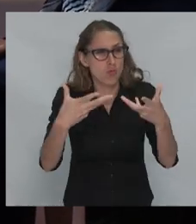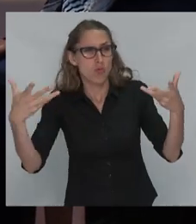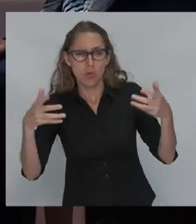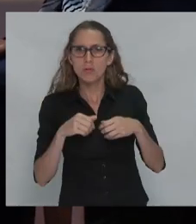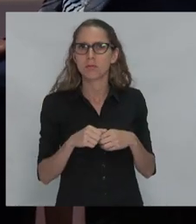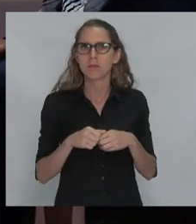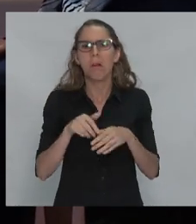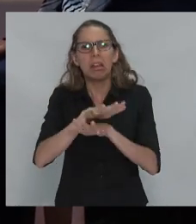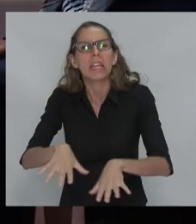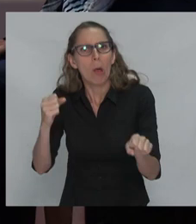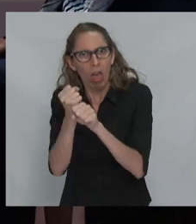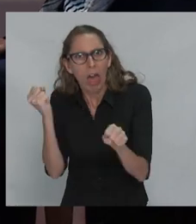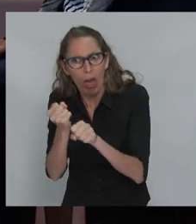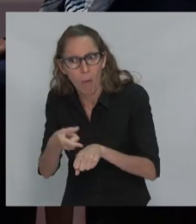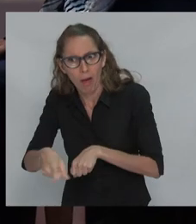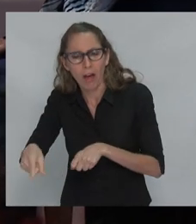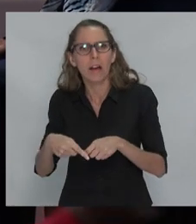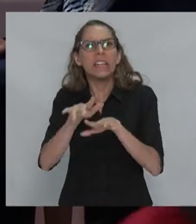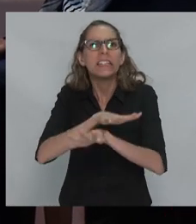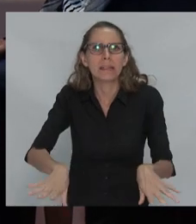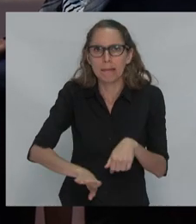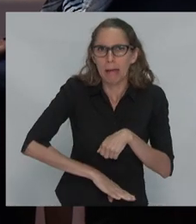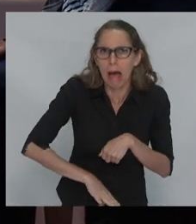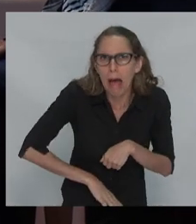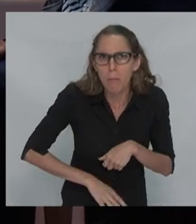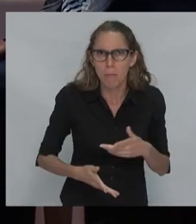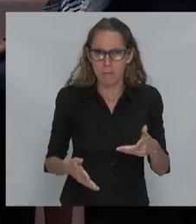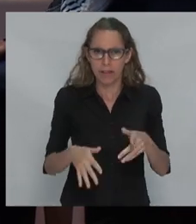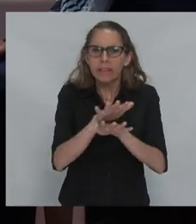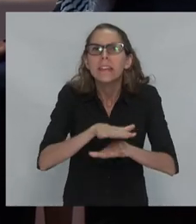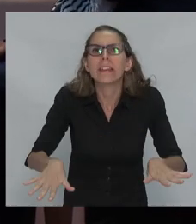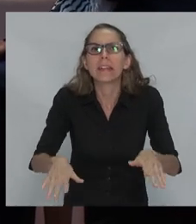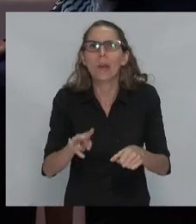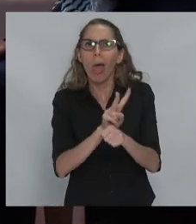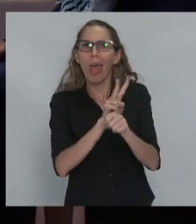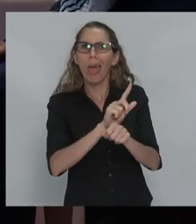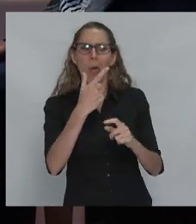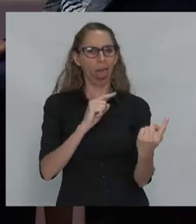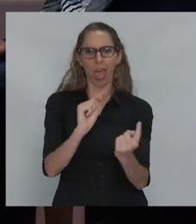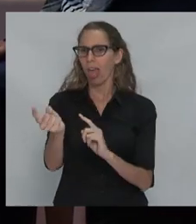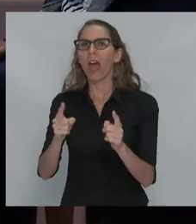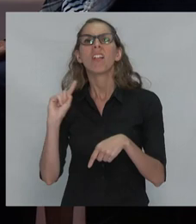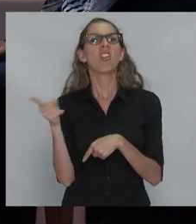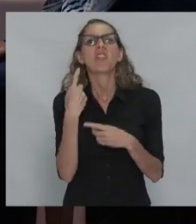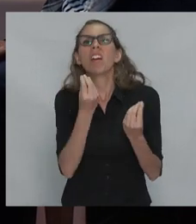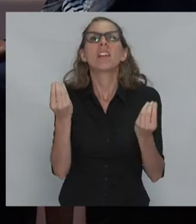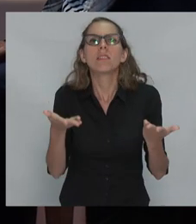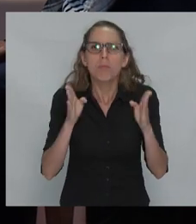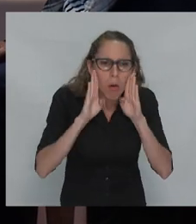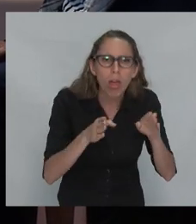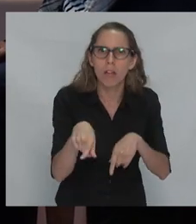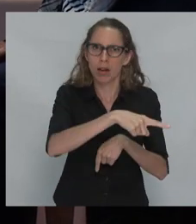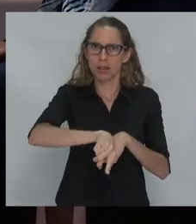que trabajan, con tantos niños que pasan hambre, con tantos niños desprotegidos. La verdad es